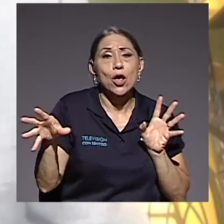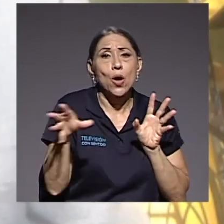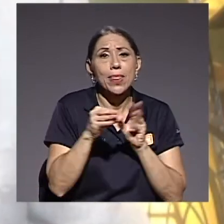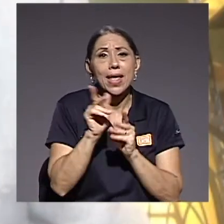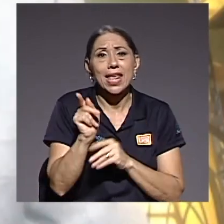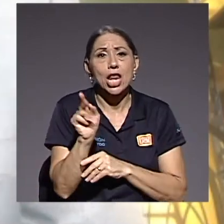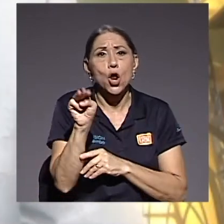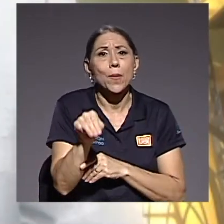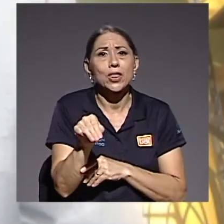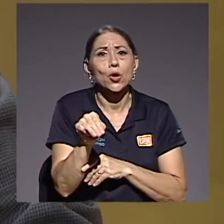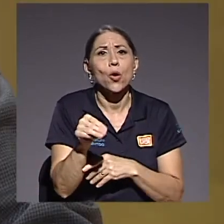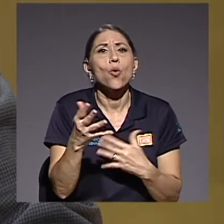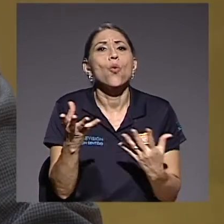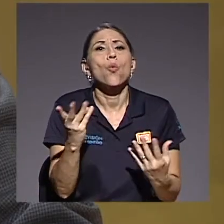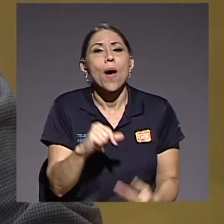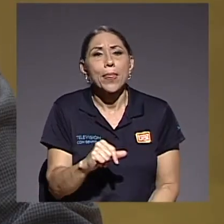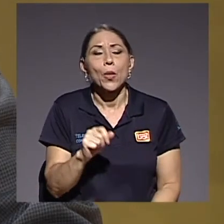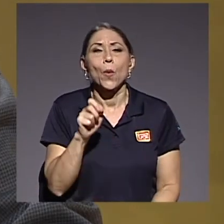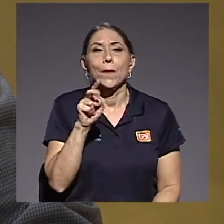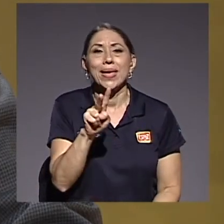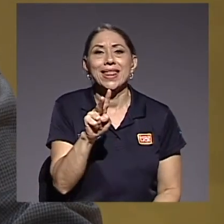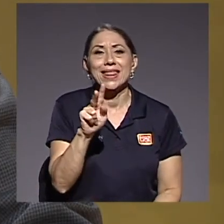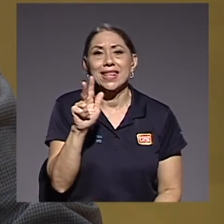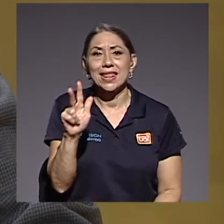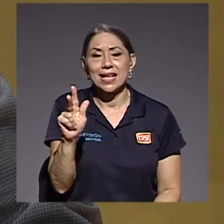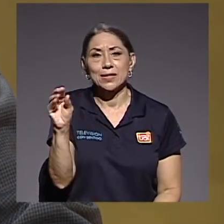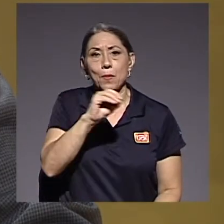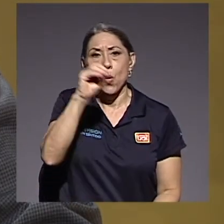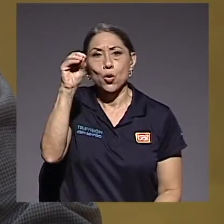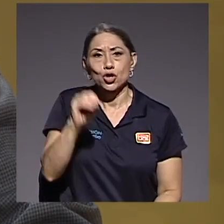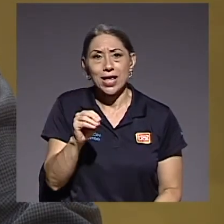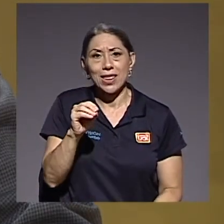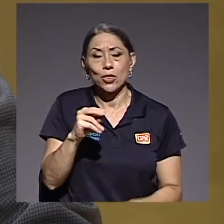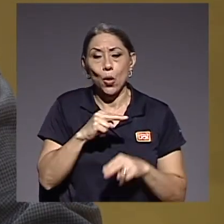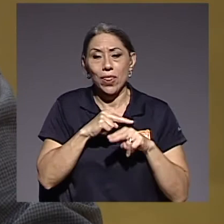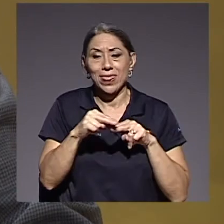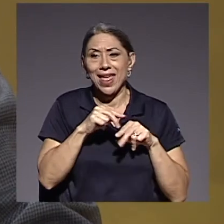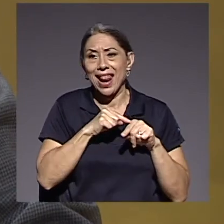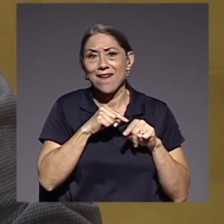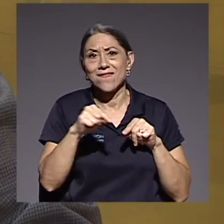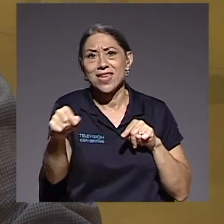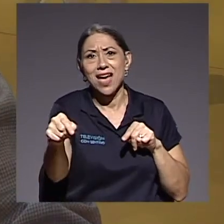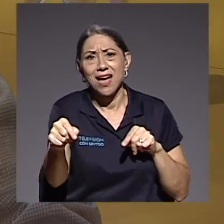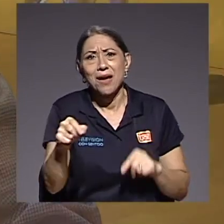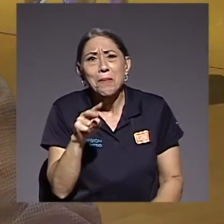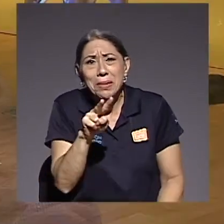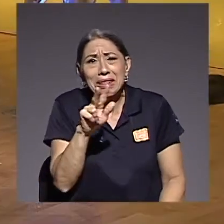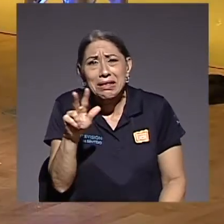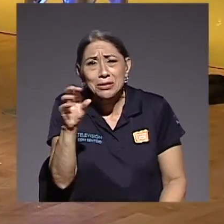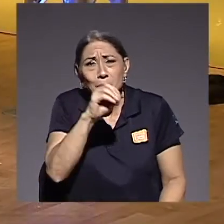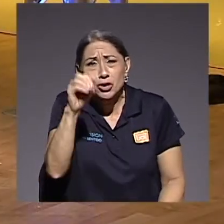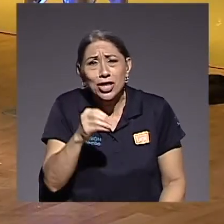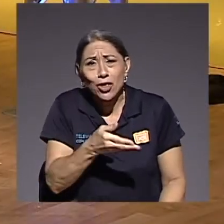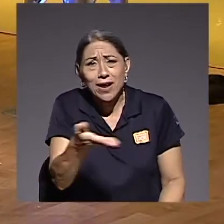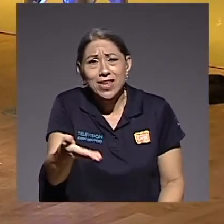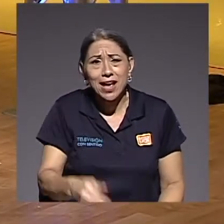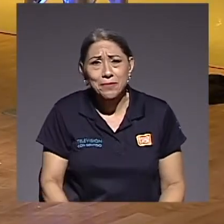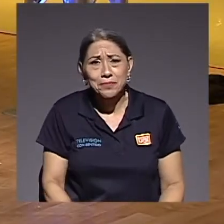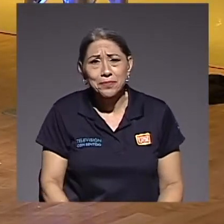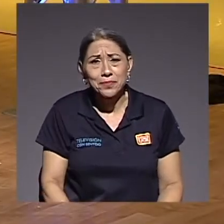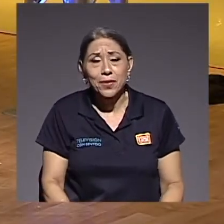23% de la vía. O sea, 23% de la vía. Bueno,